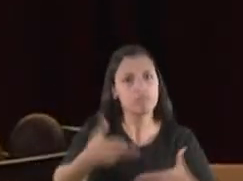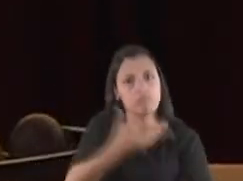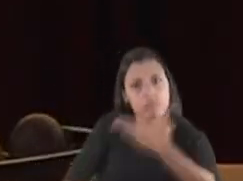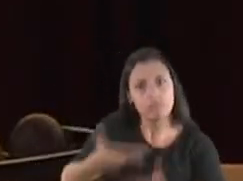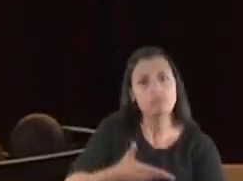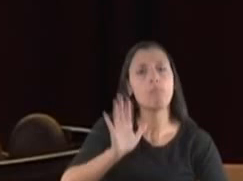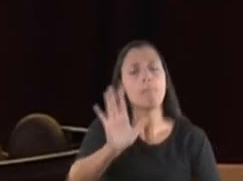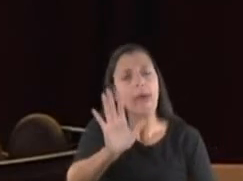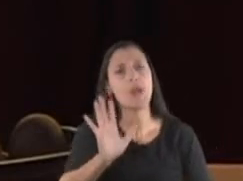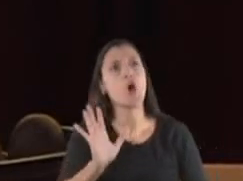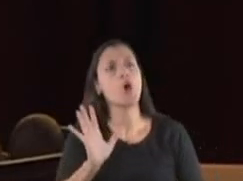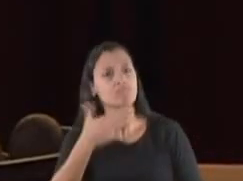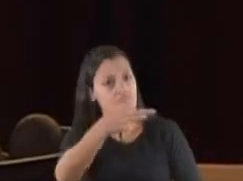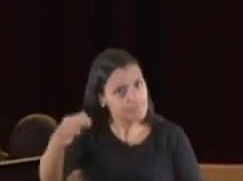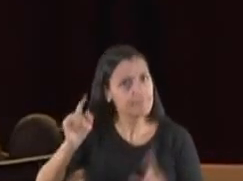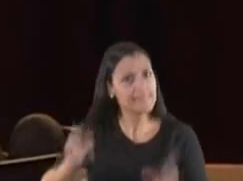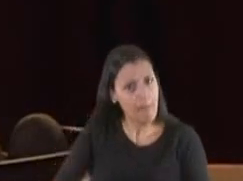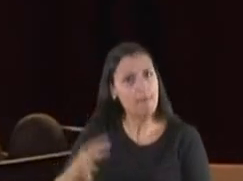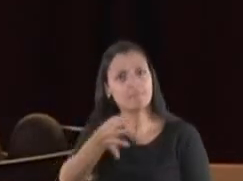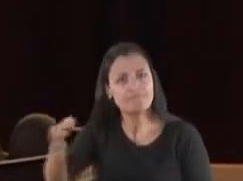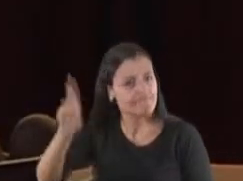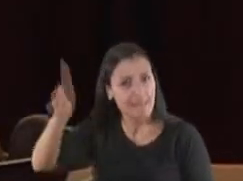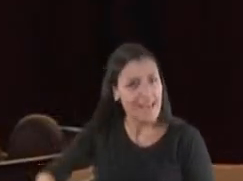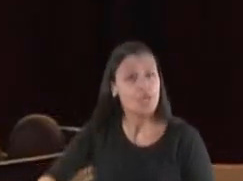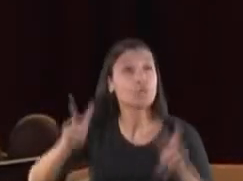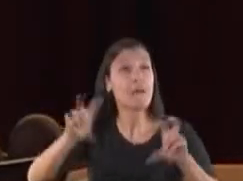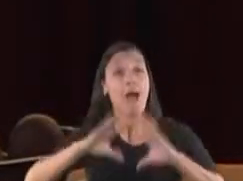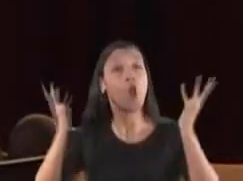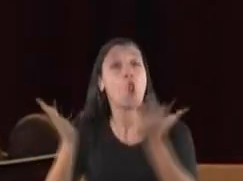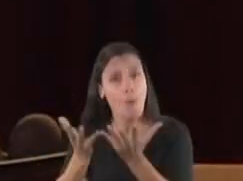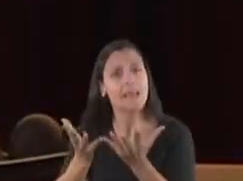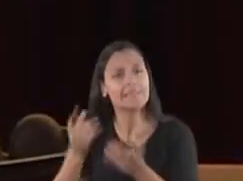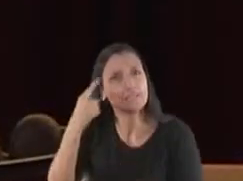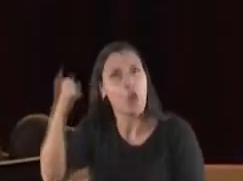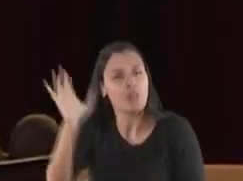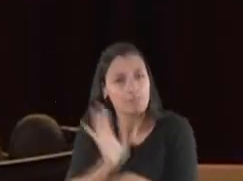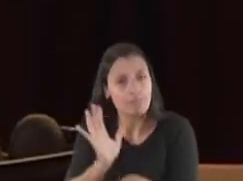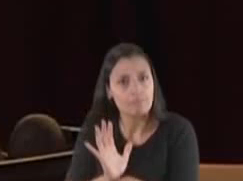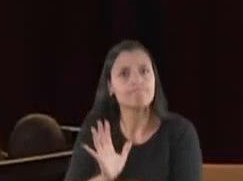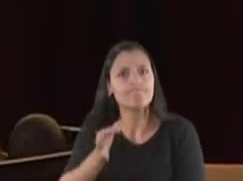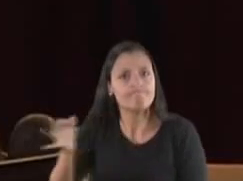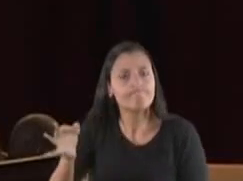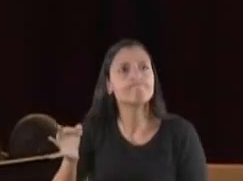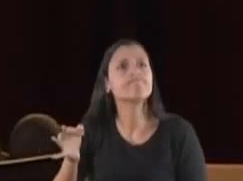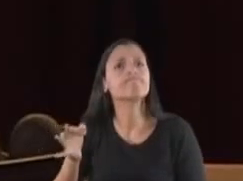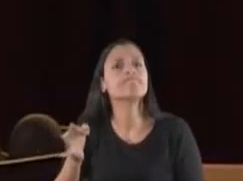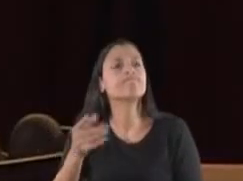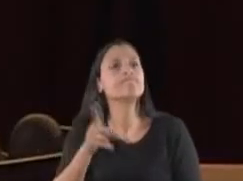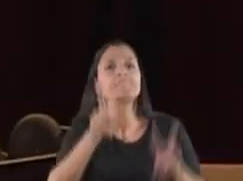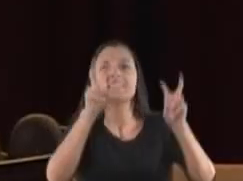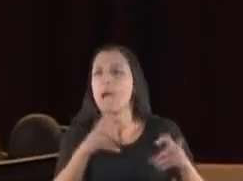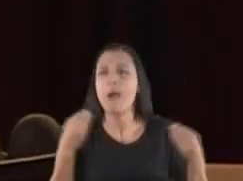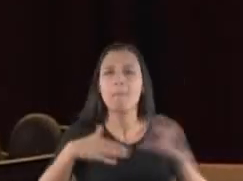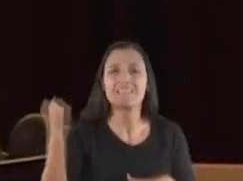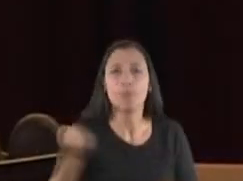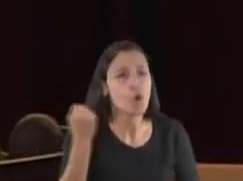Lo que pasa es que es muy cierto que la globalización así fue pensada y es tan cierto que la globalización es un fenómeno, por